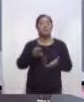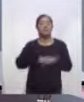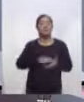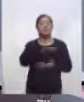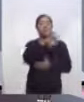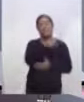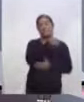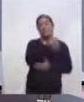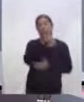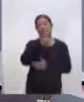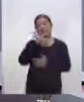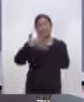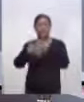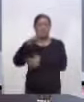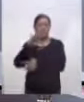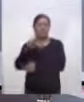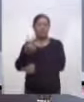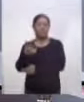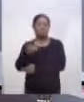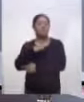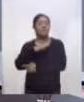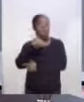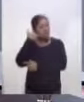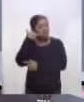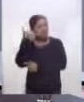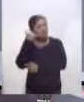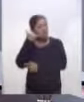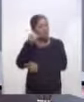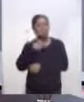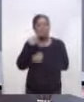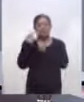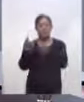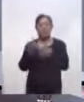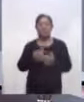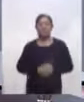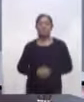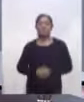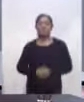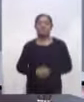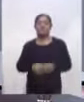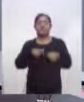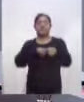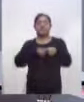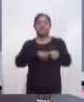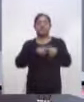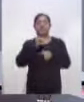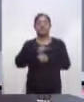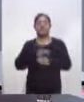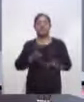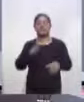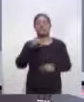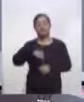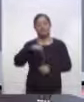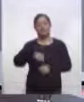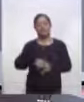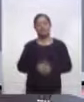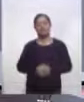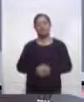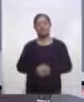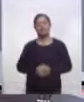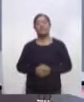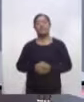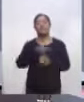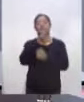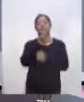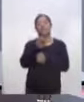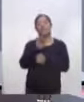46-615-47. Estamos listos para escucharlo y para hacerle entrega de estos boletos. Continuamos con nuestra información local. El sistema estatal